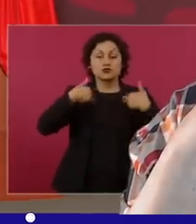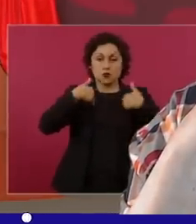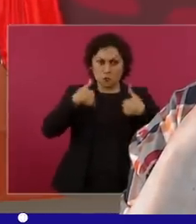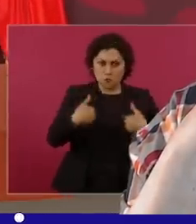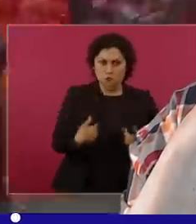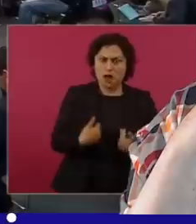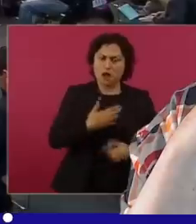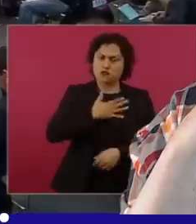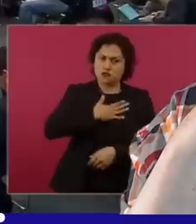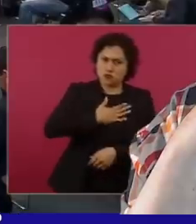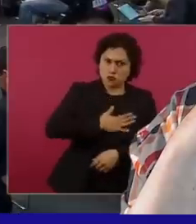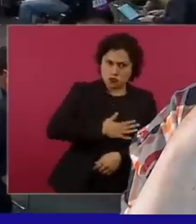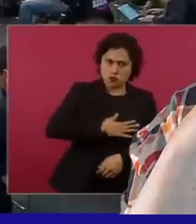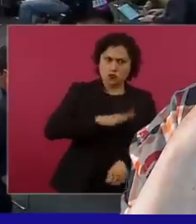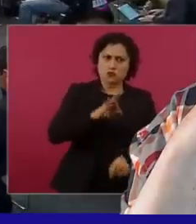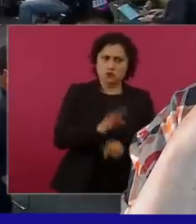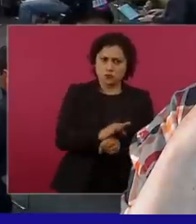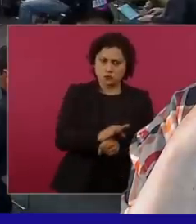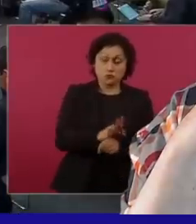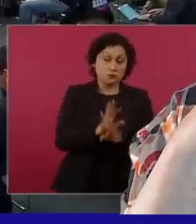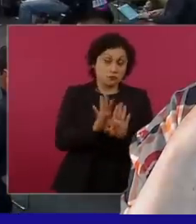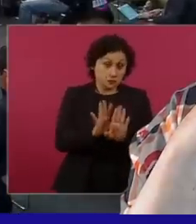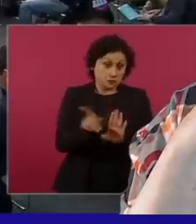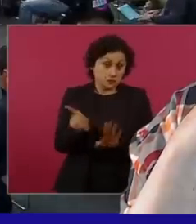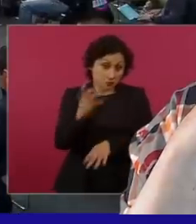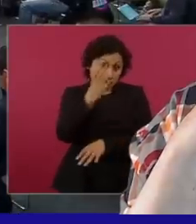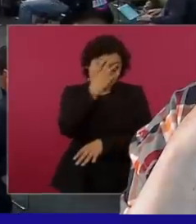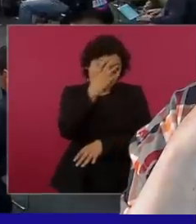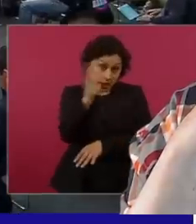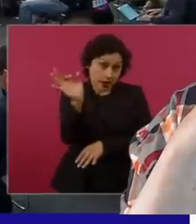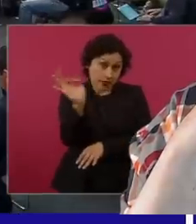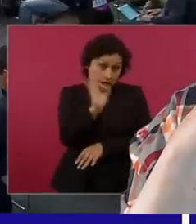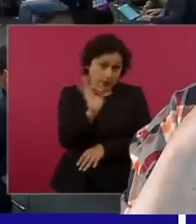Bueno, cargó aquí y luego